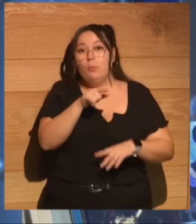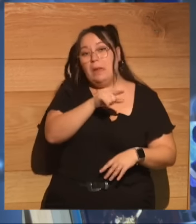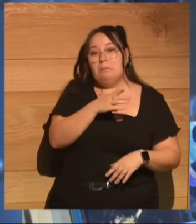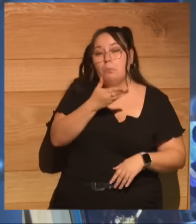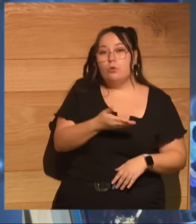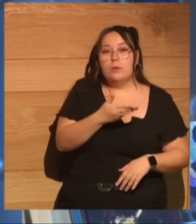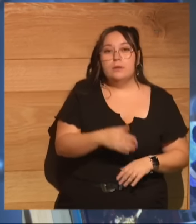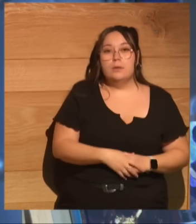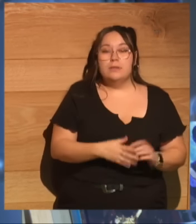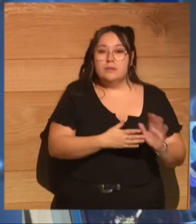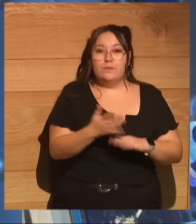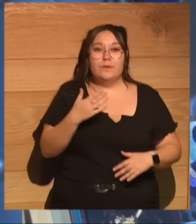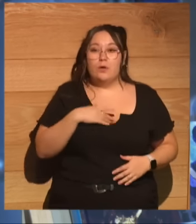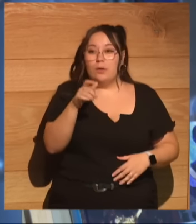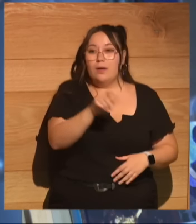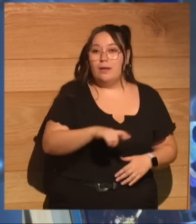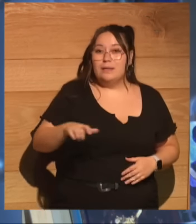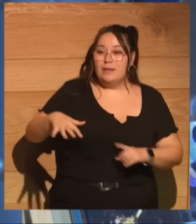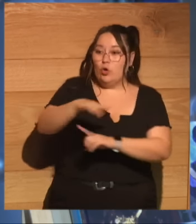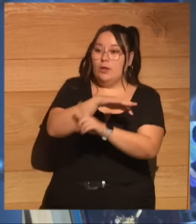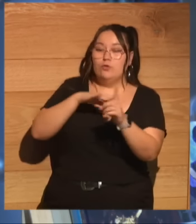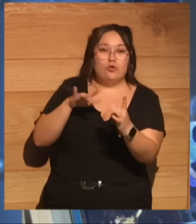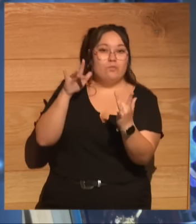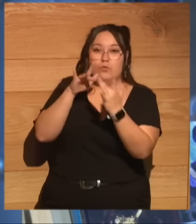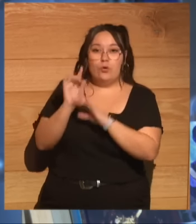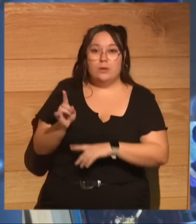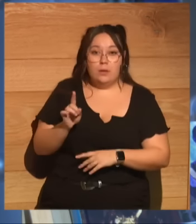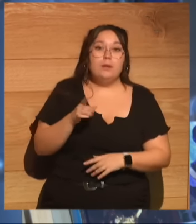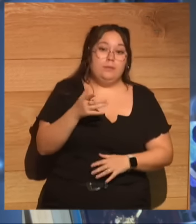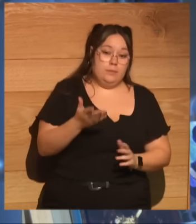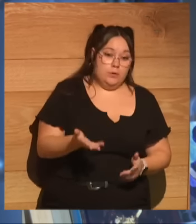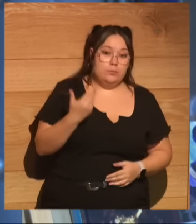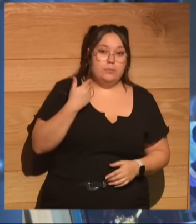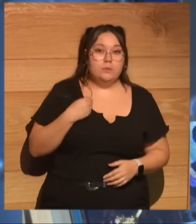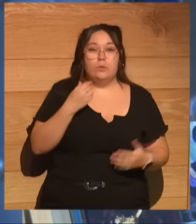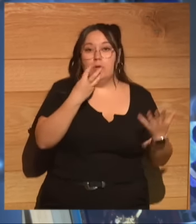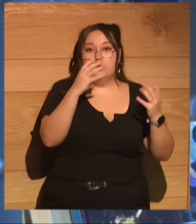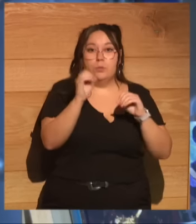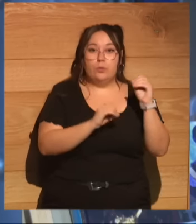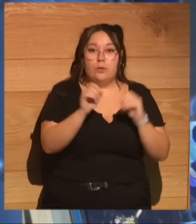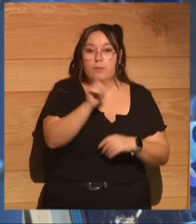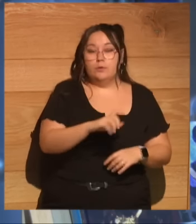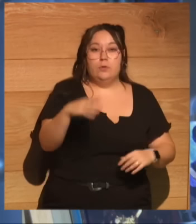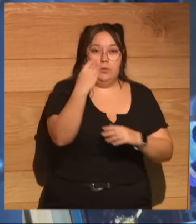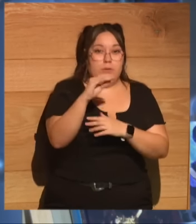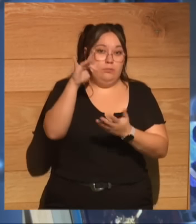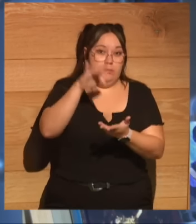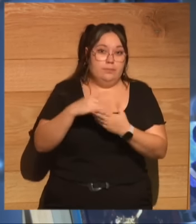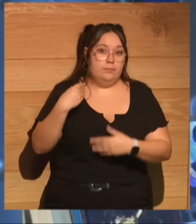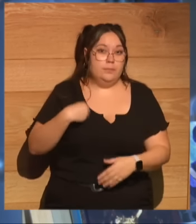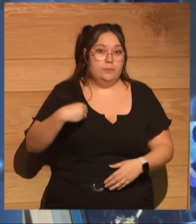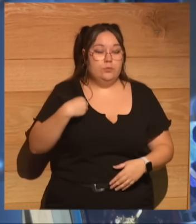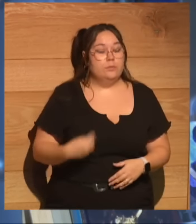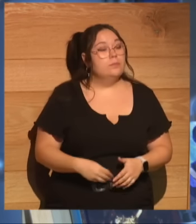eso le hace no conectar plenamente con su entorno, que es, por otro lado, lo que le sucede al 80% de los adolescentes del mundo. Adolescente